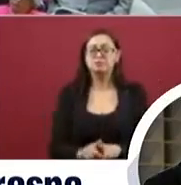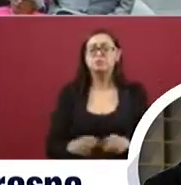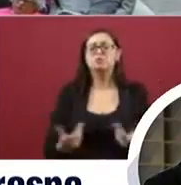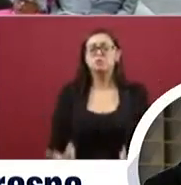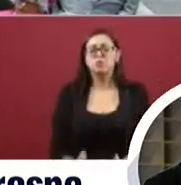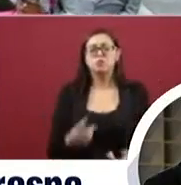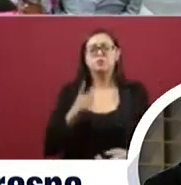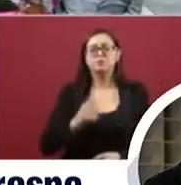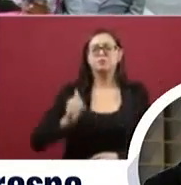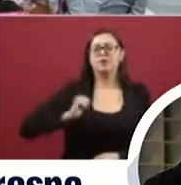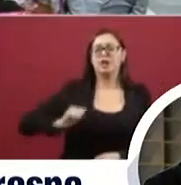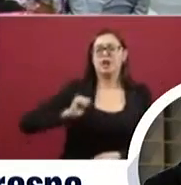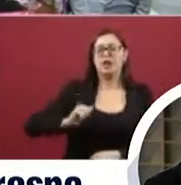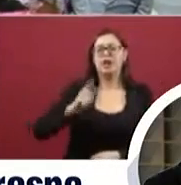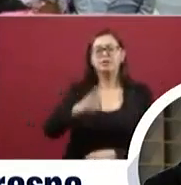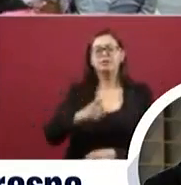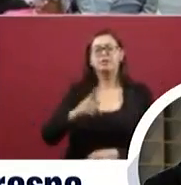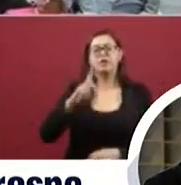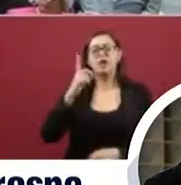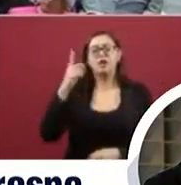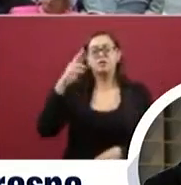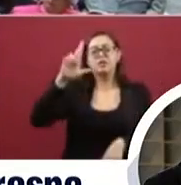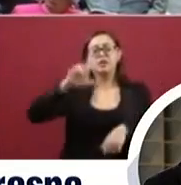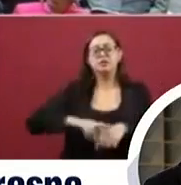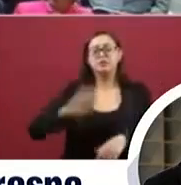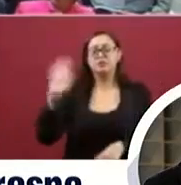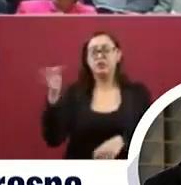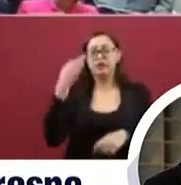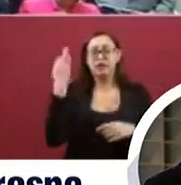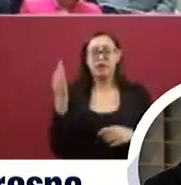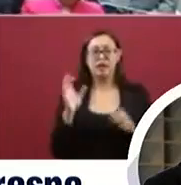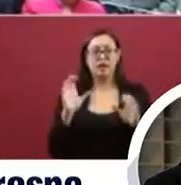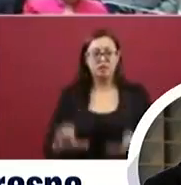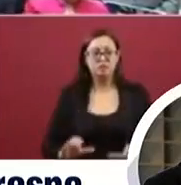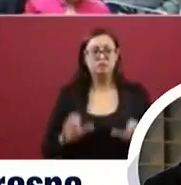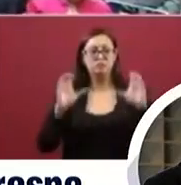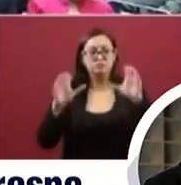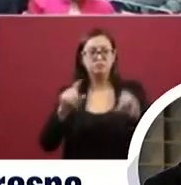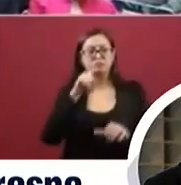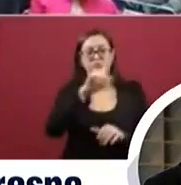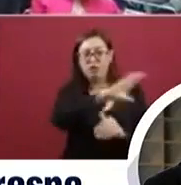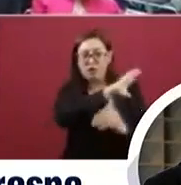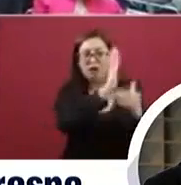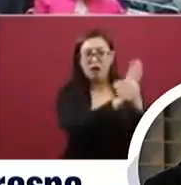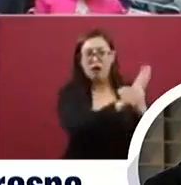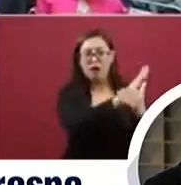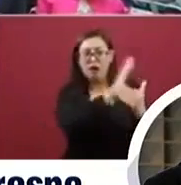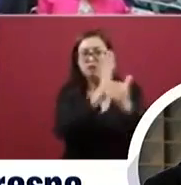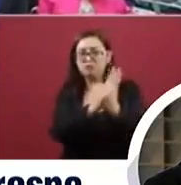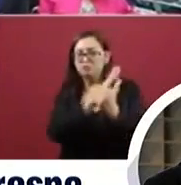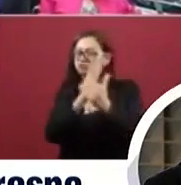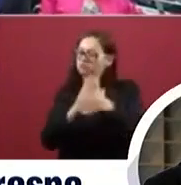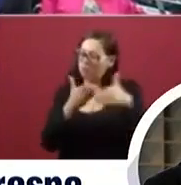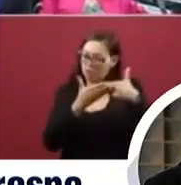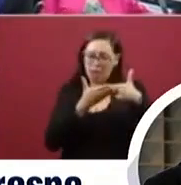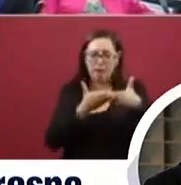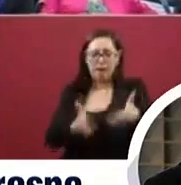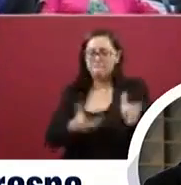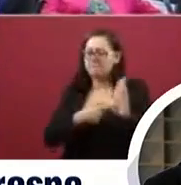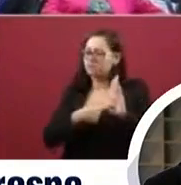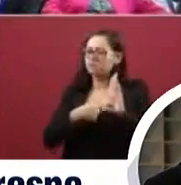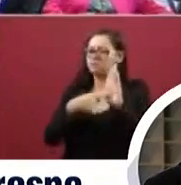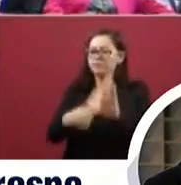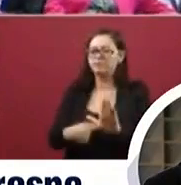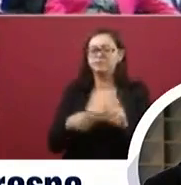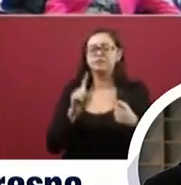inversiones, etcétera. Entonces ahí sí hay riesgos económicos, de acuerdo a lo que están viendo muchos especialistas, si no se corrigen